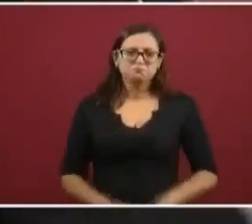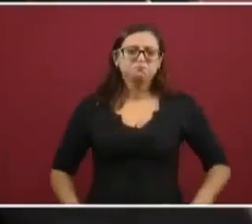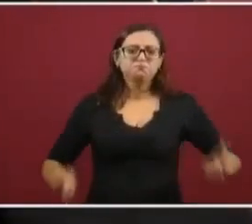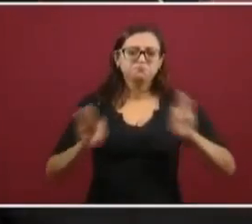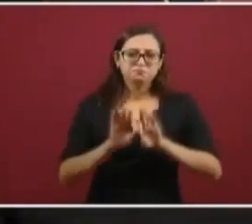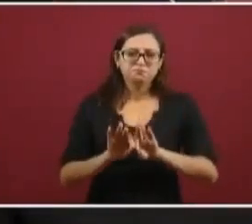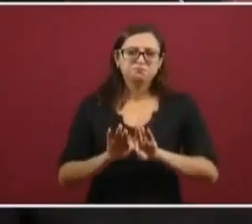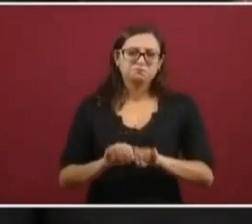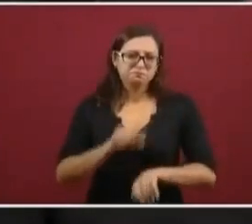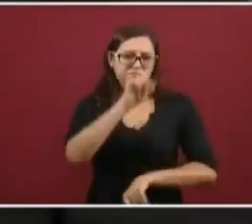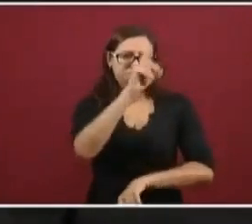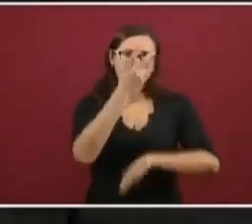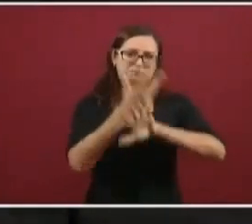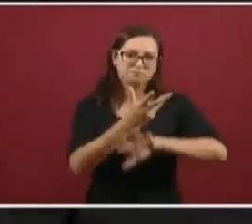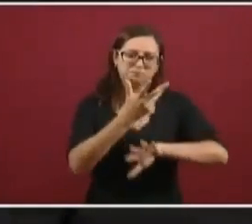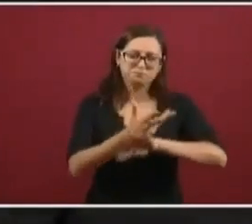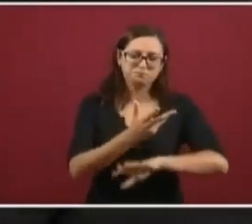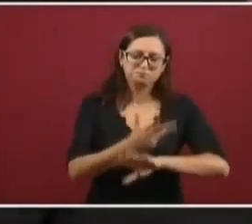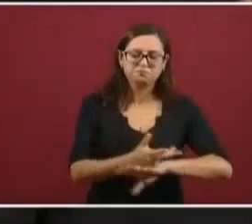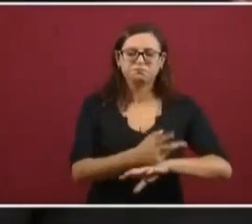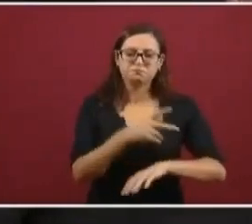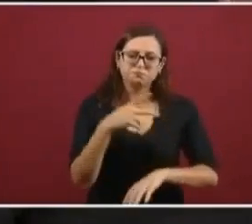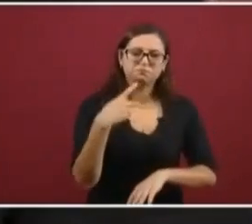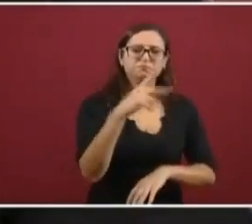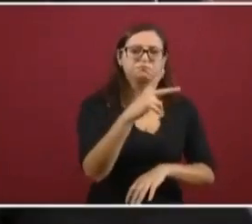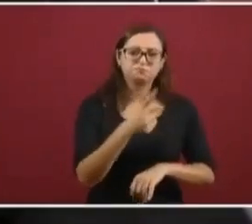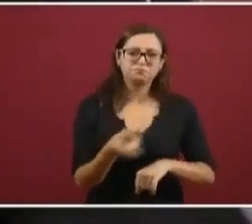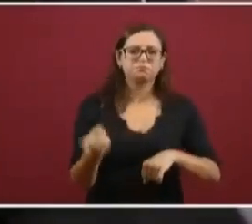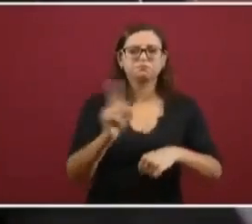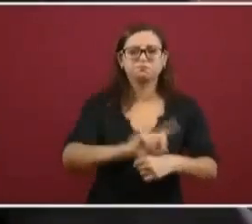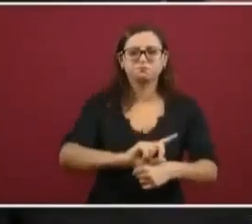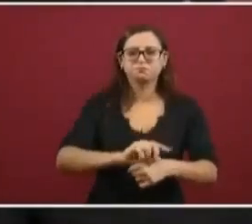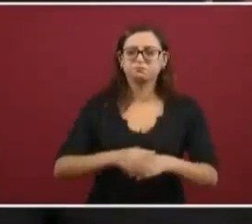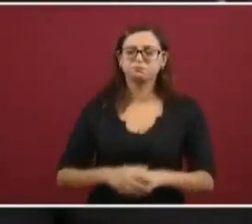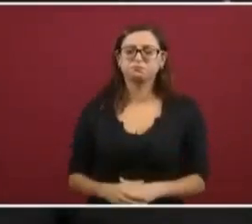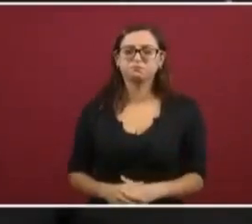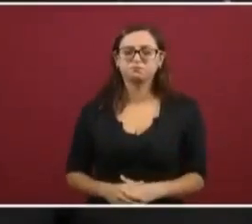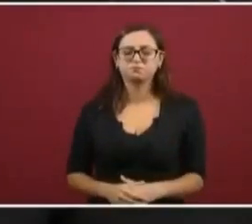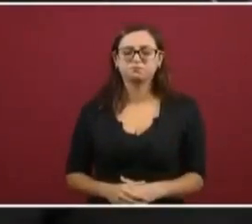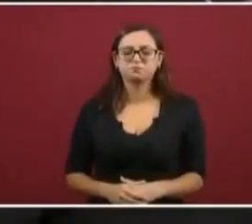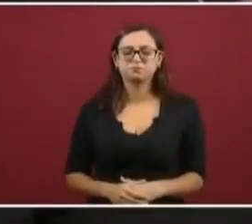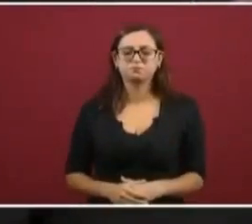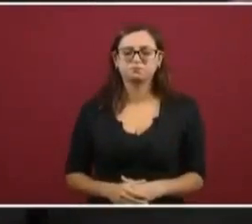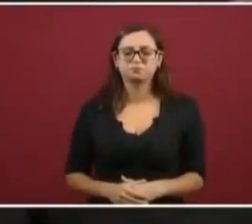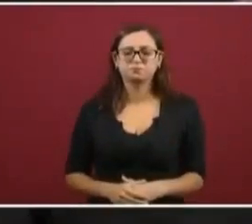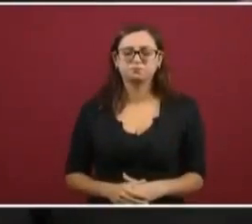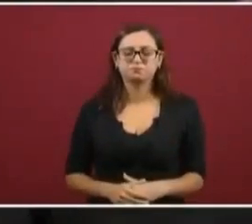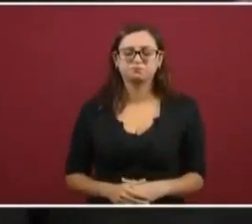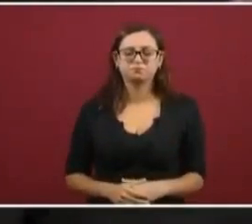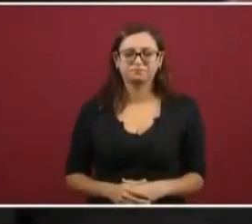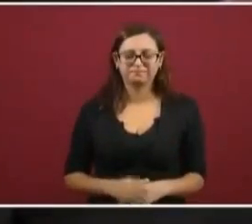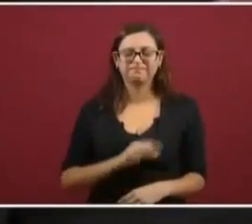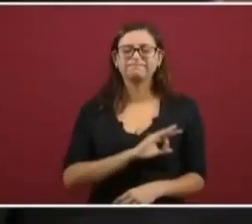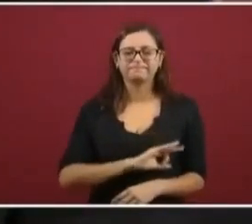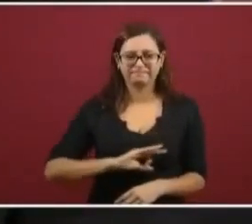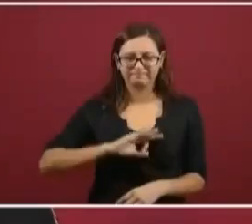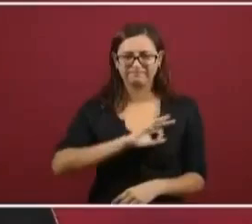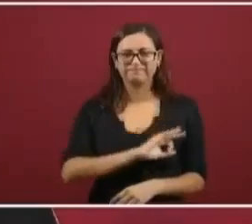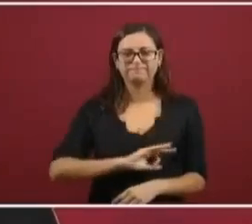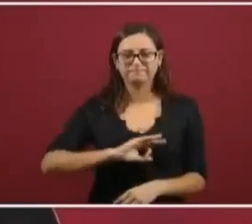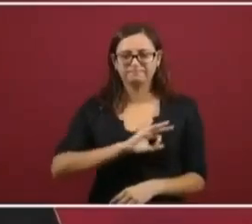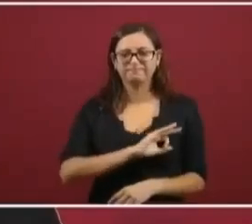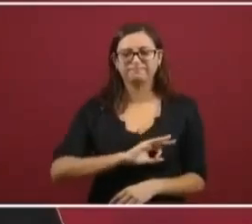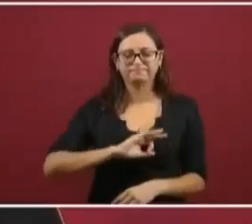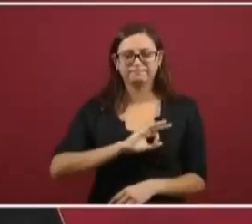para el pueblo Estados Unidos y eh felicitamos a